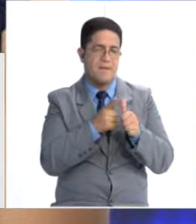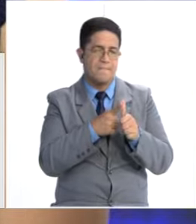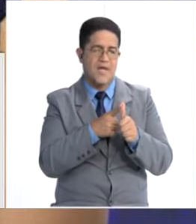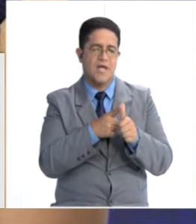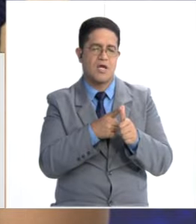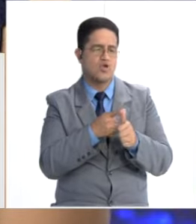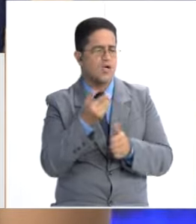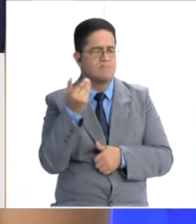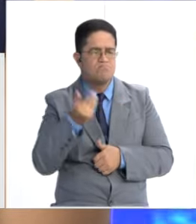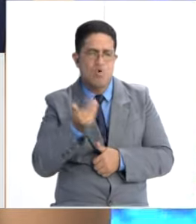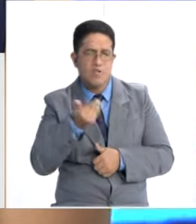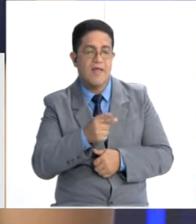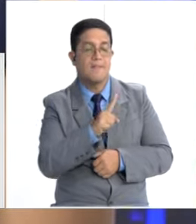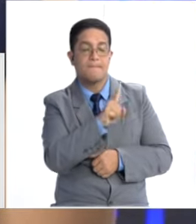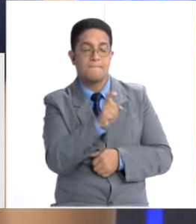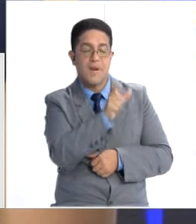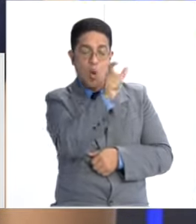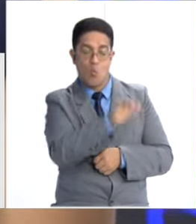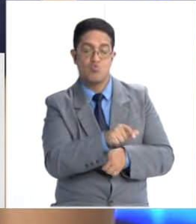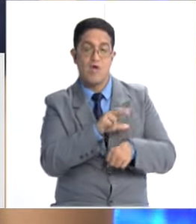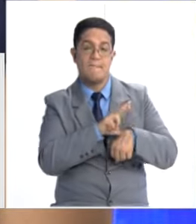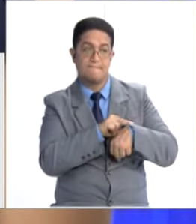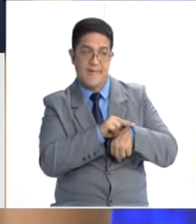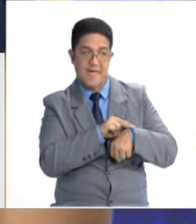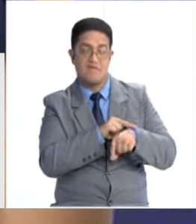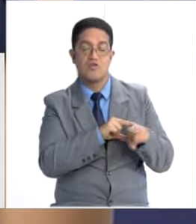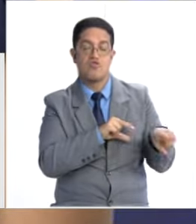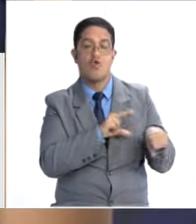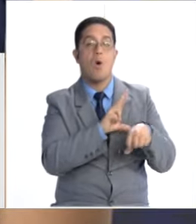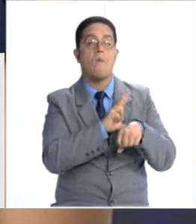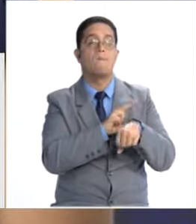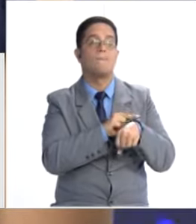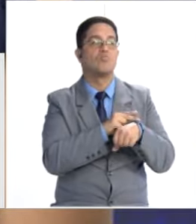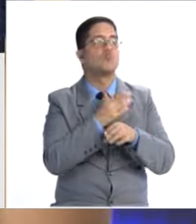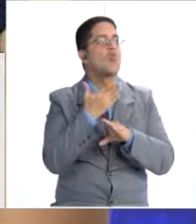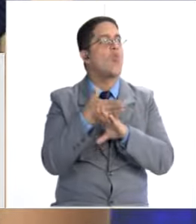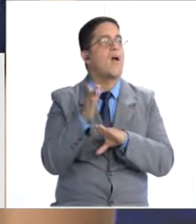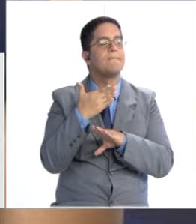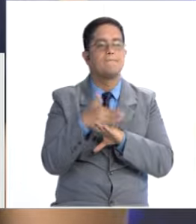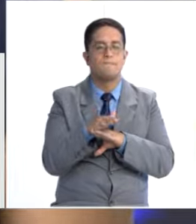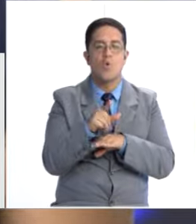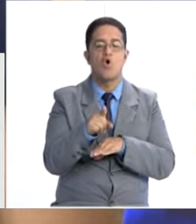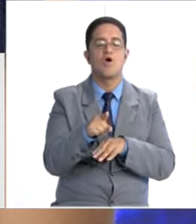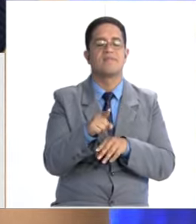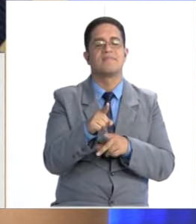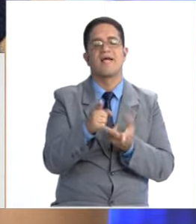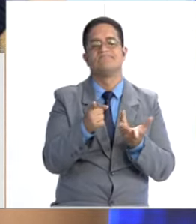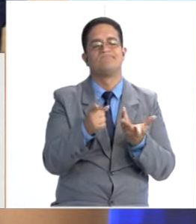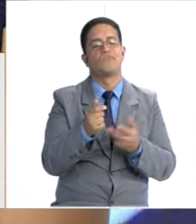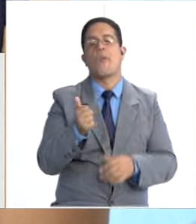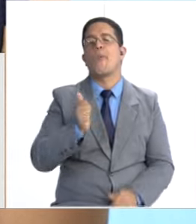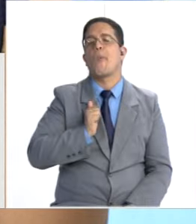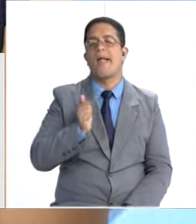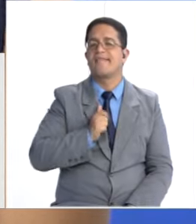médico, previa consulta al médico tratante, indiferentemente que no es la línea de la mujer, sino a nivel general,